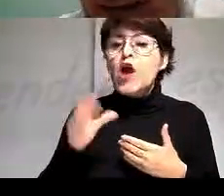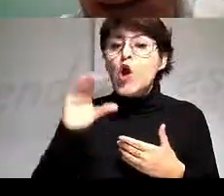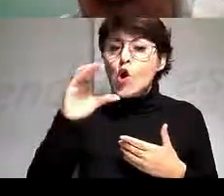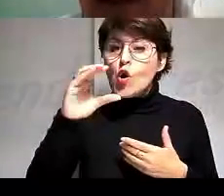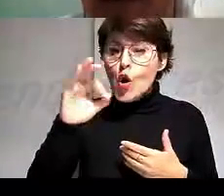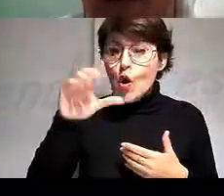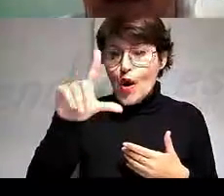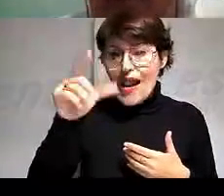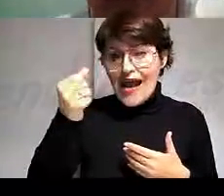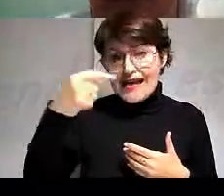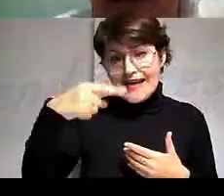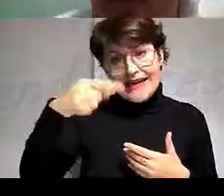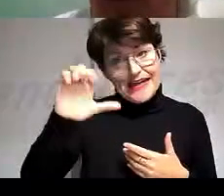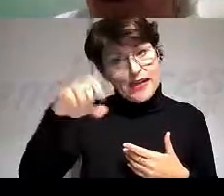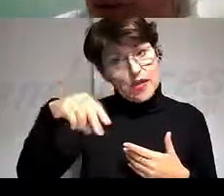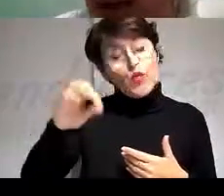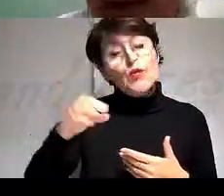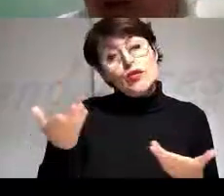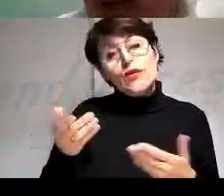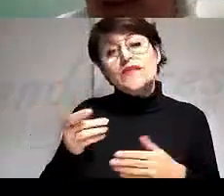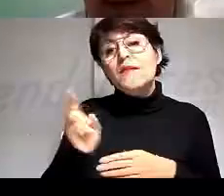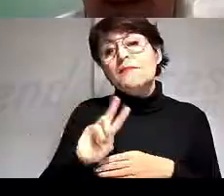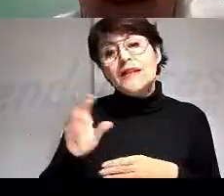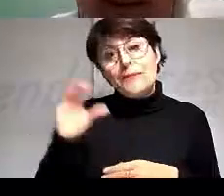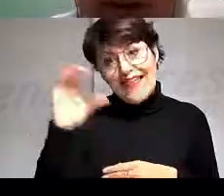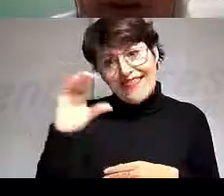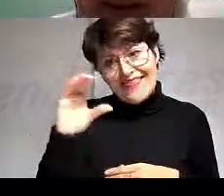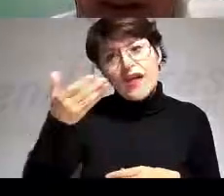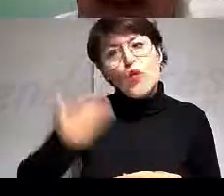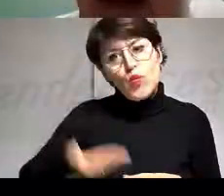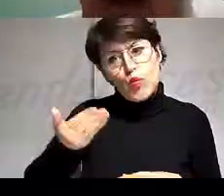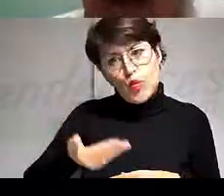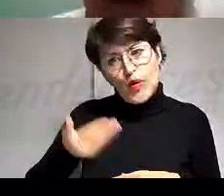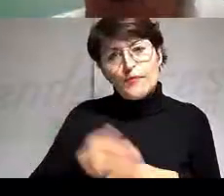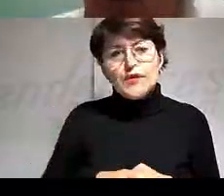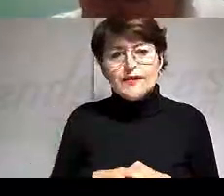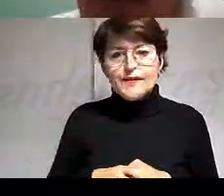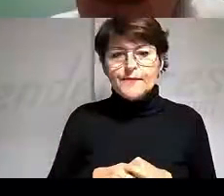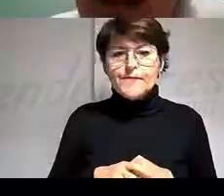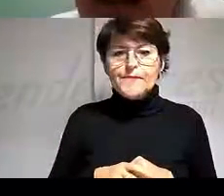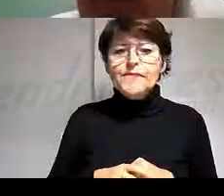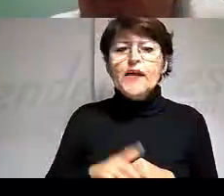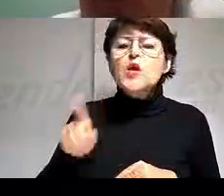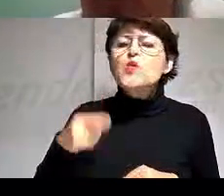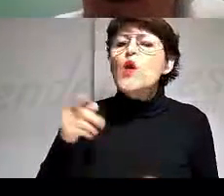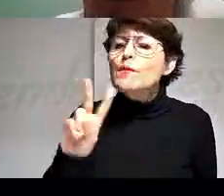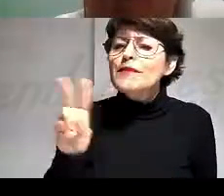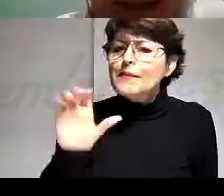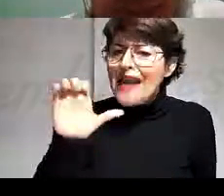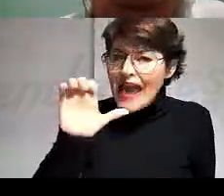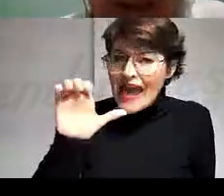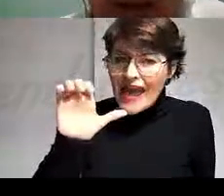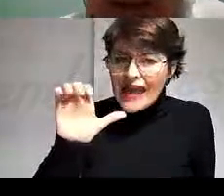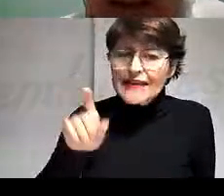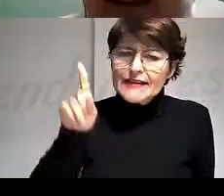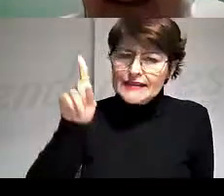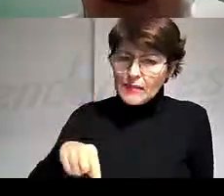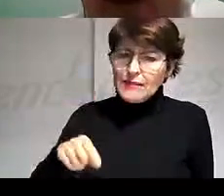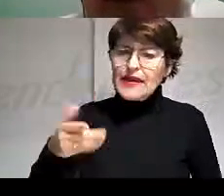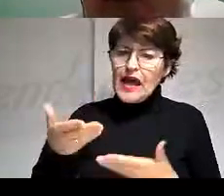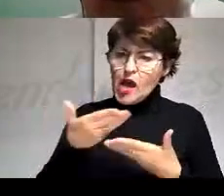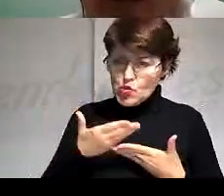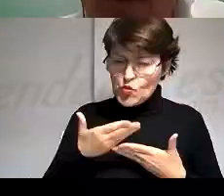aquí la vitamina C sabemos que la formación de colágeno también resulta esencial. Y luego la vitamina E o tocoferol también es antioxidante